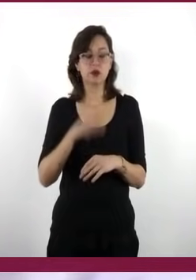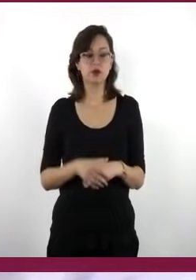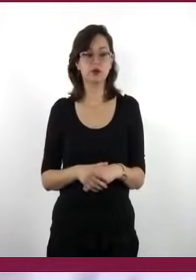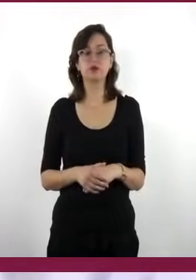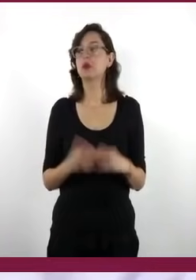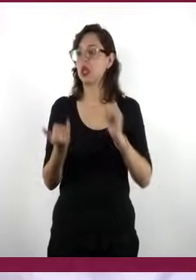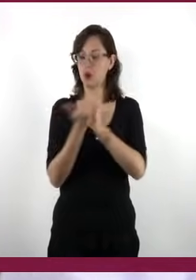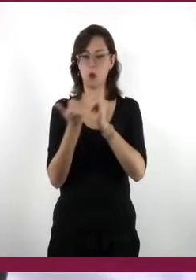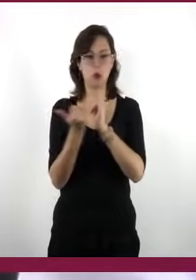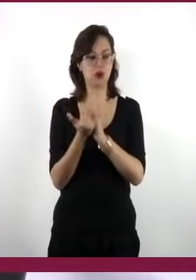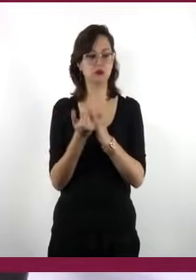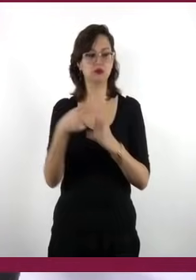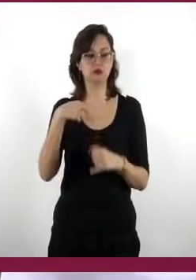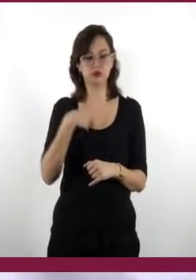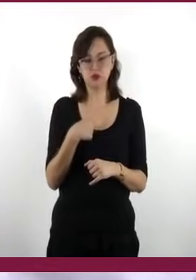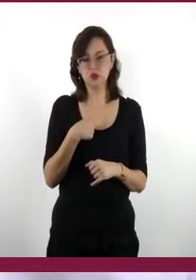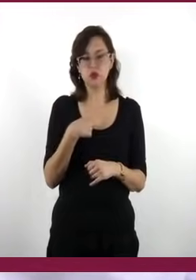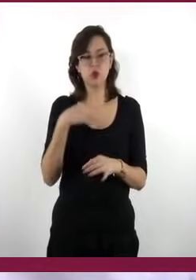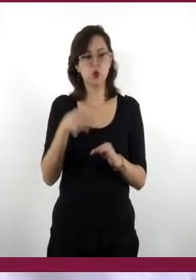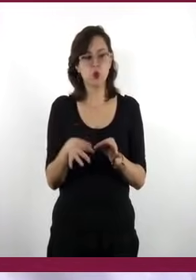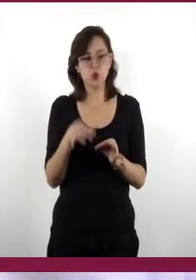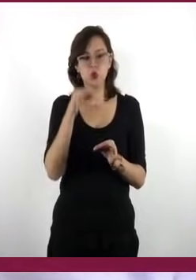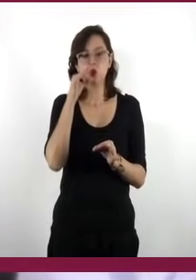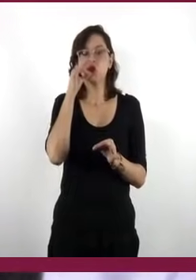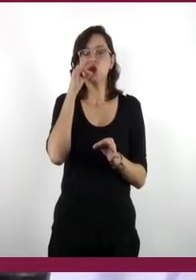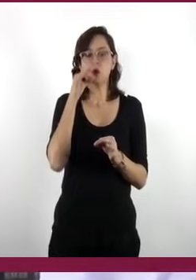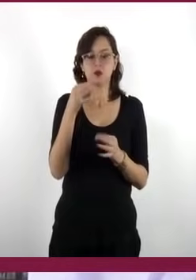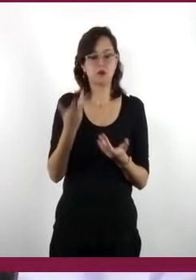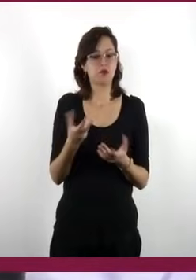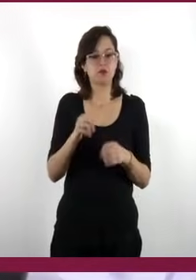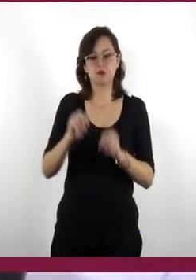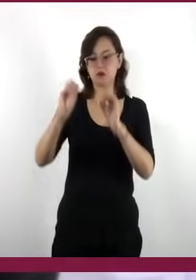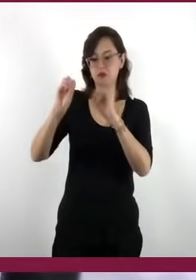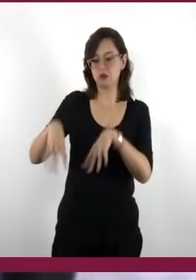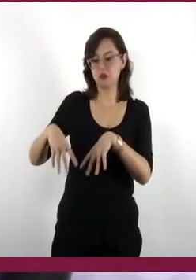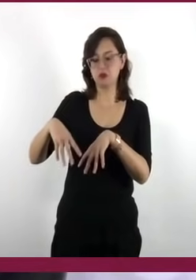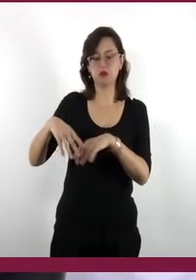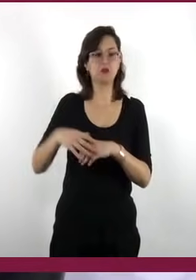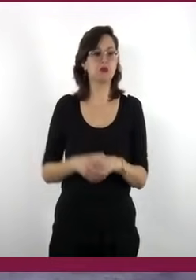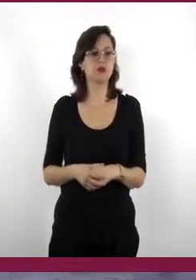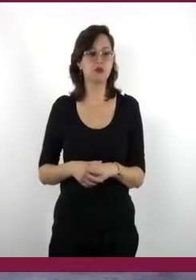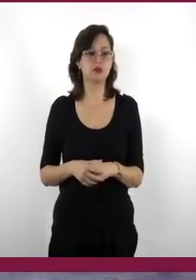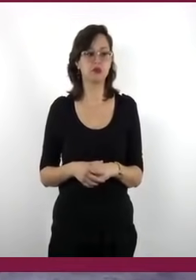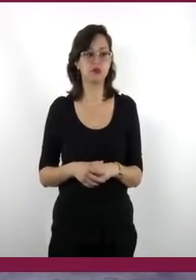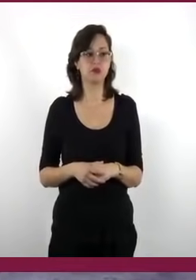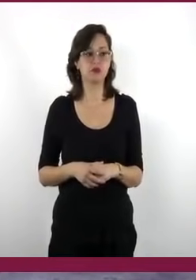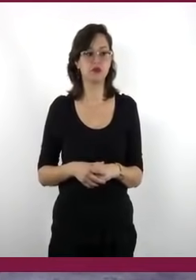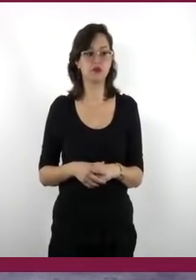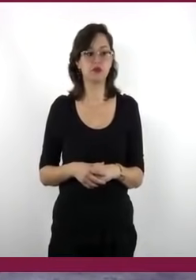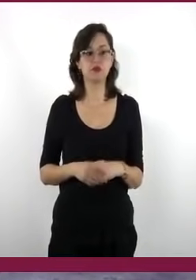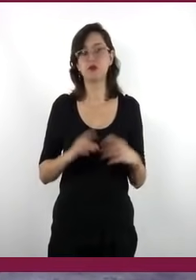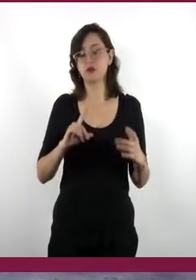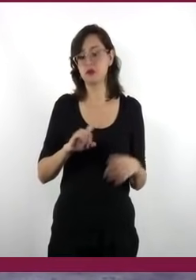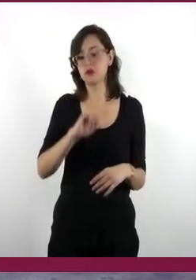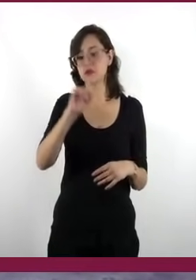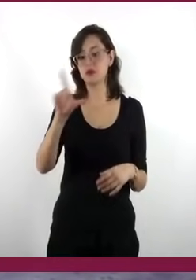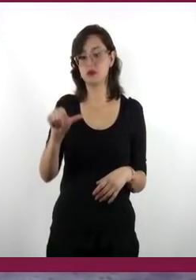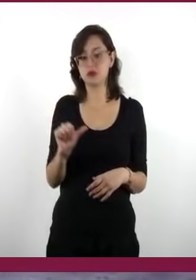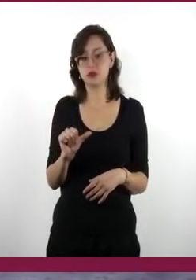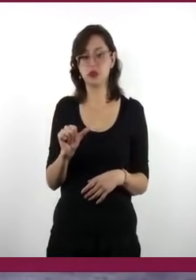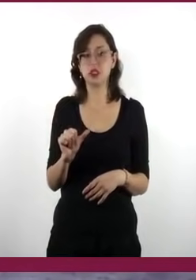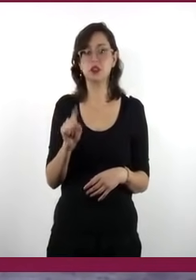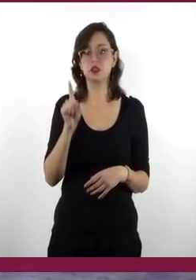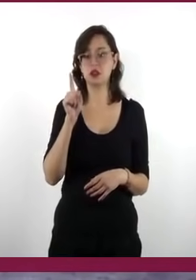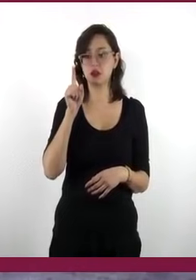acabo mi bebida, ¿no? Después tiro el vaso y el popote a la basura. Lo mandan a los